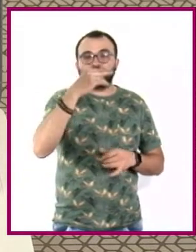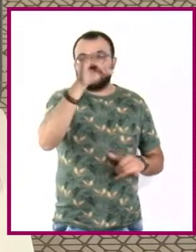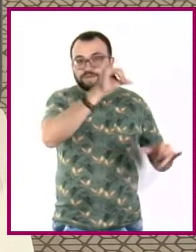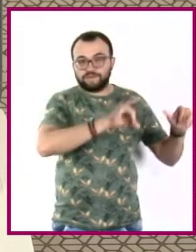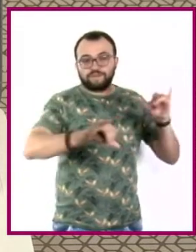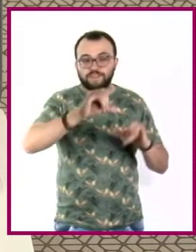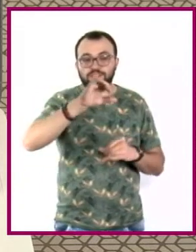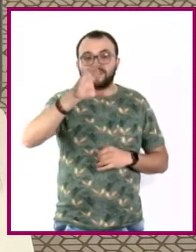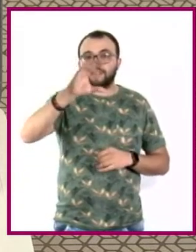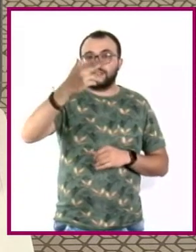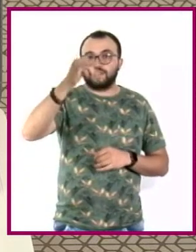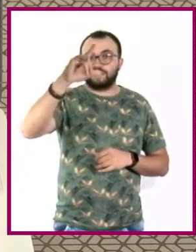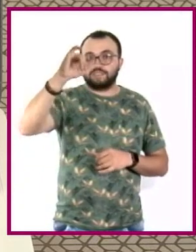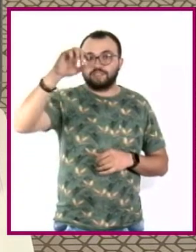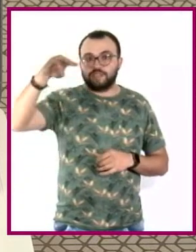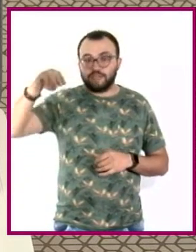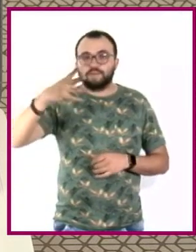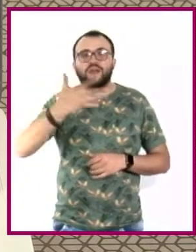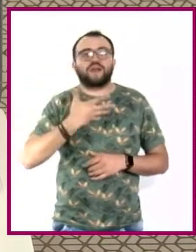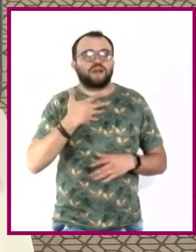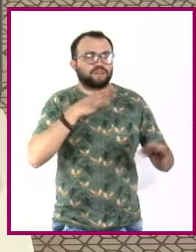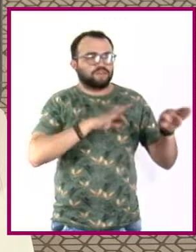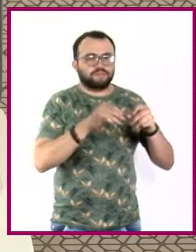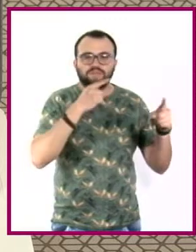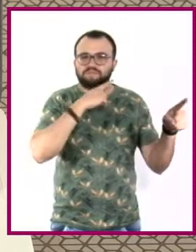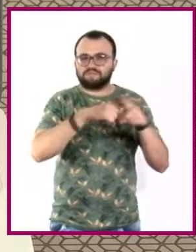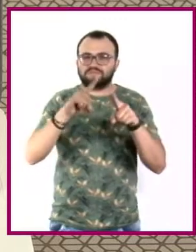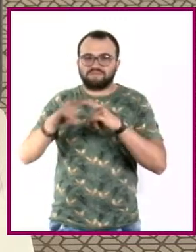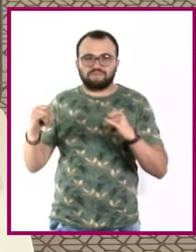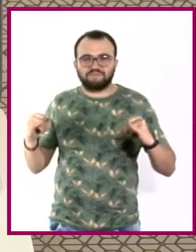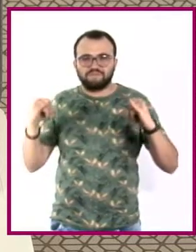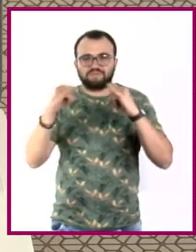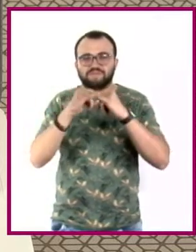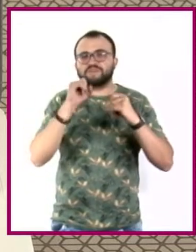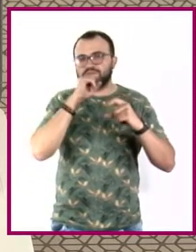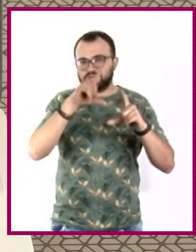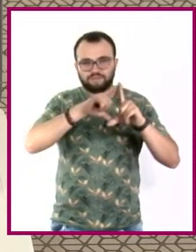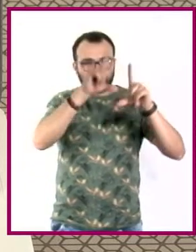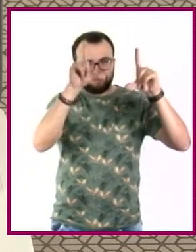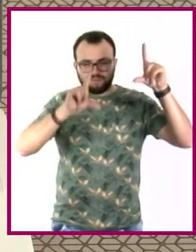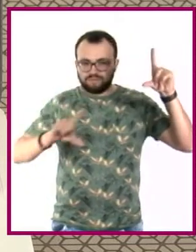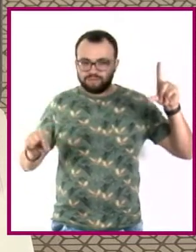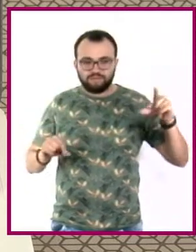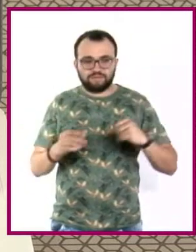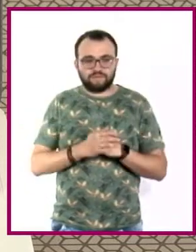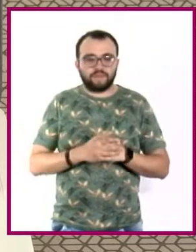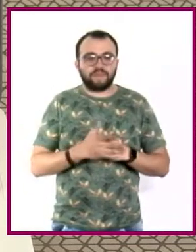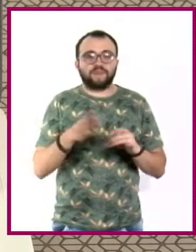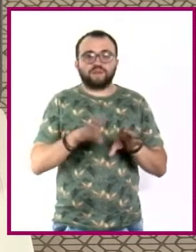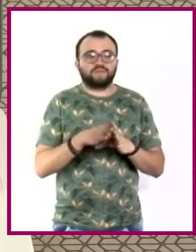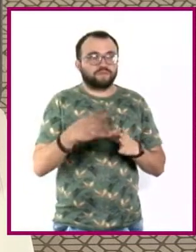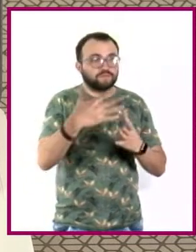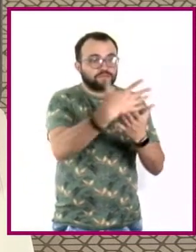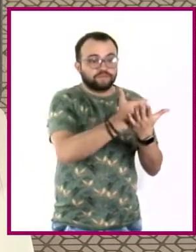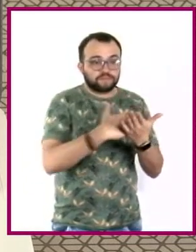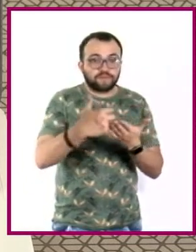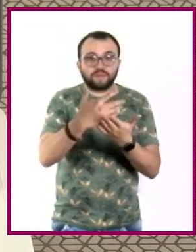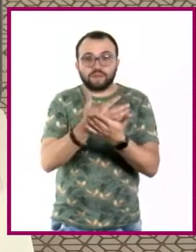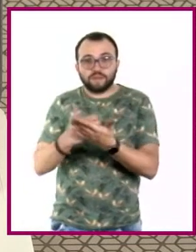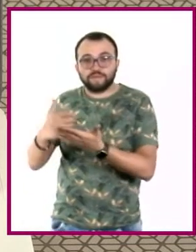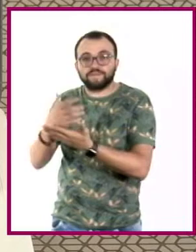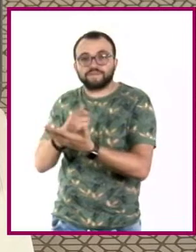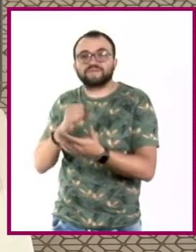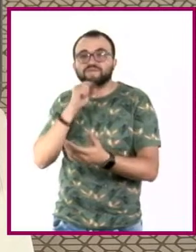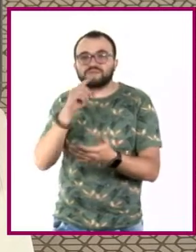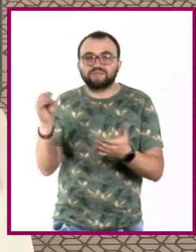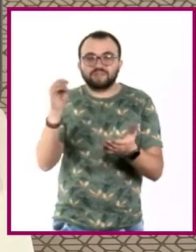están trabajando con diversas instituciones alrededor del país que están recaudando o que están aportando